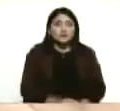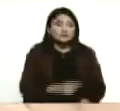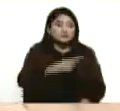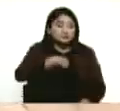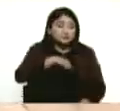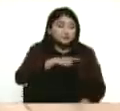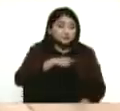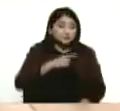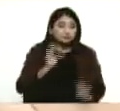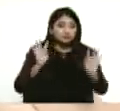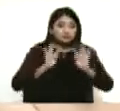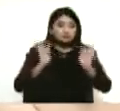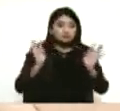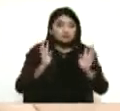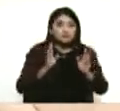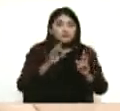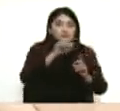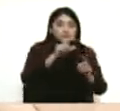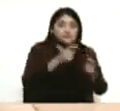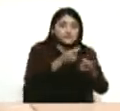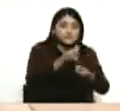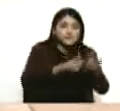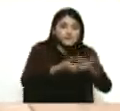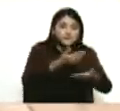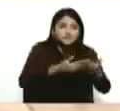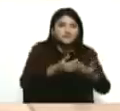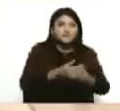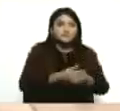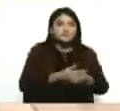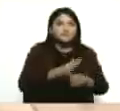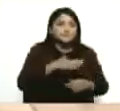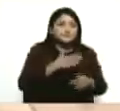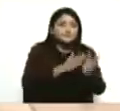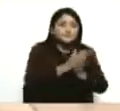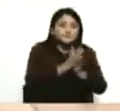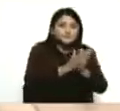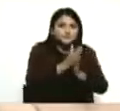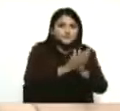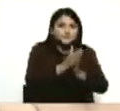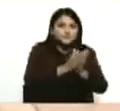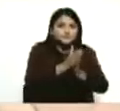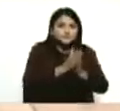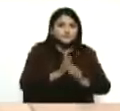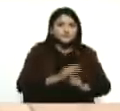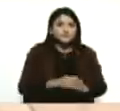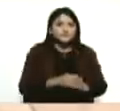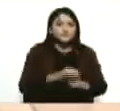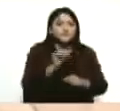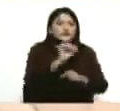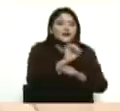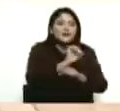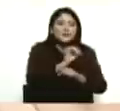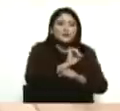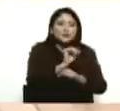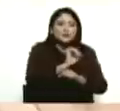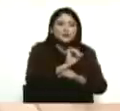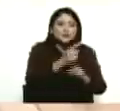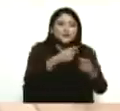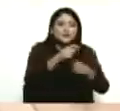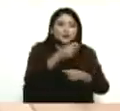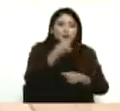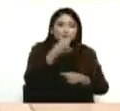veces. Comerciantes que querían abrir un pequeño emprendimiento, un food truck, un camión para vender